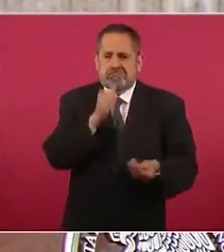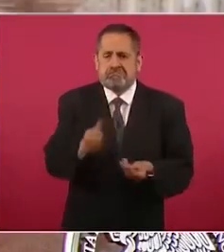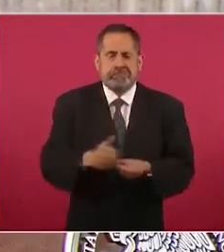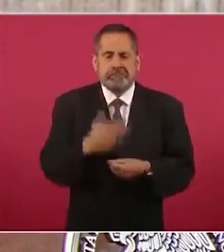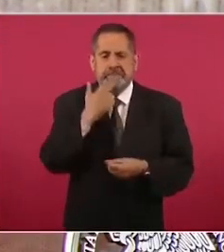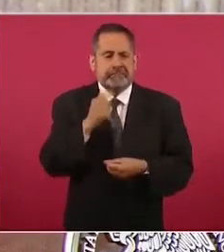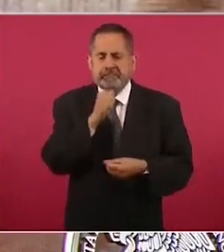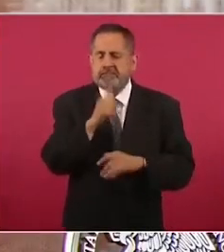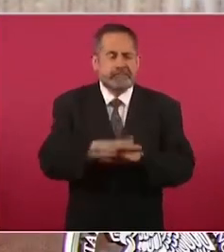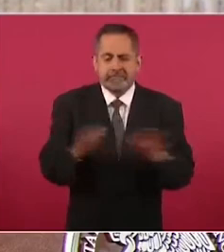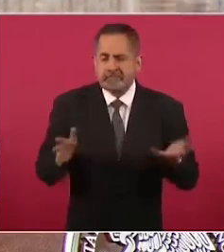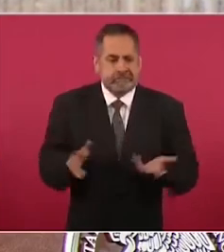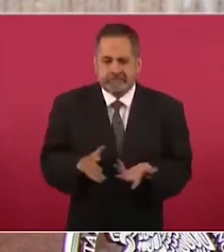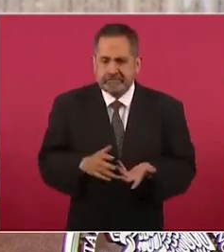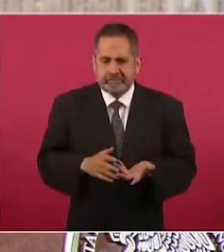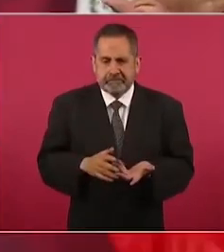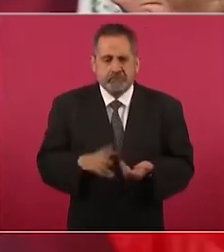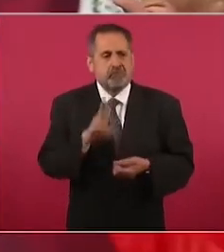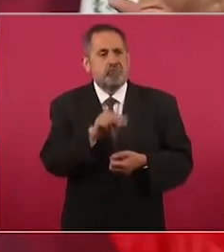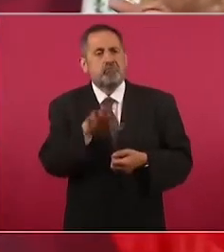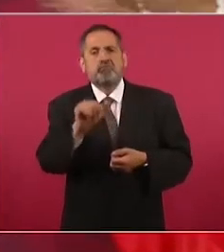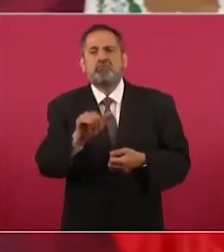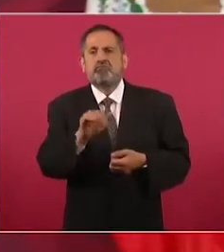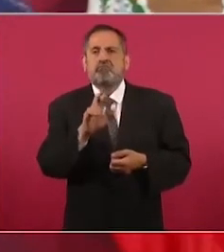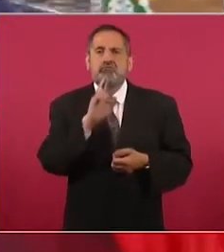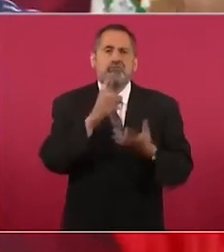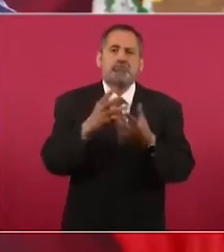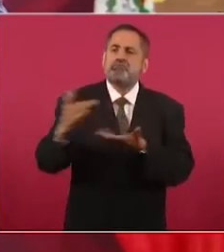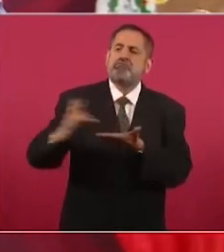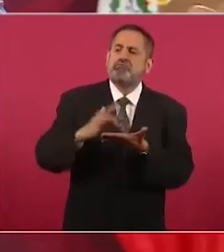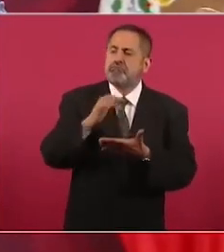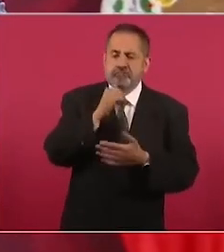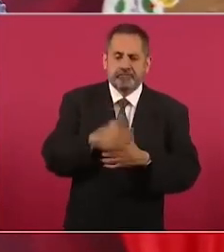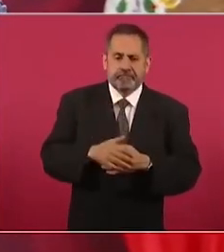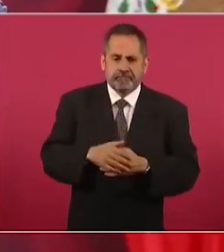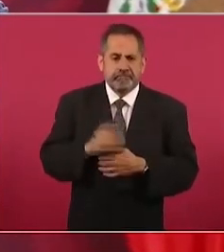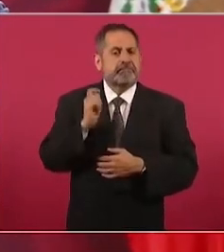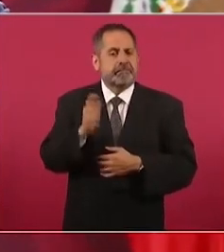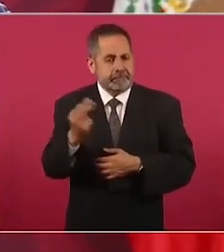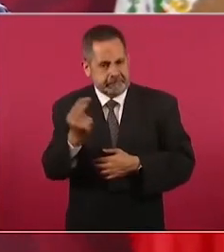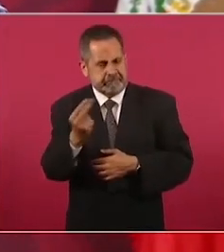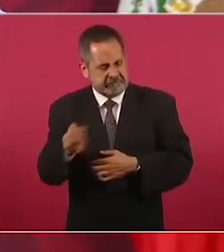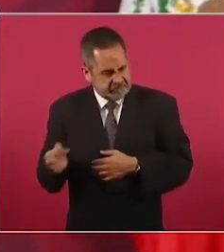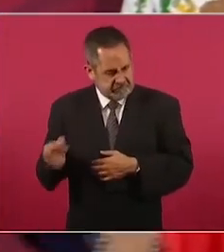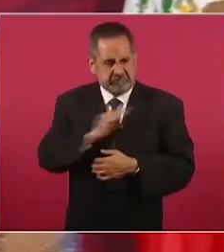ni se tiene nunca el apoyo de la gente.